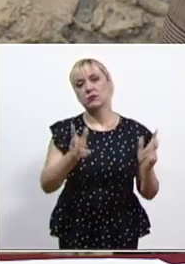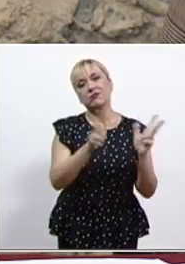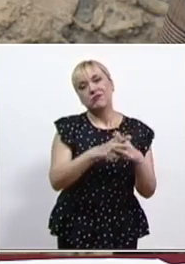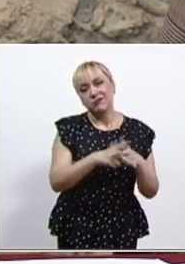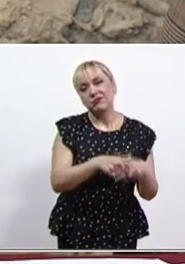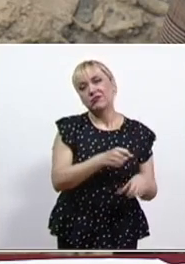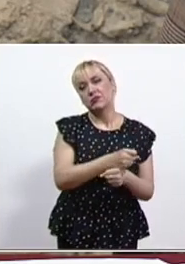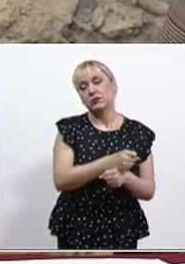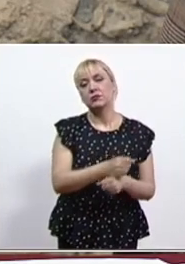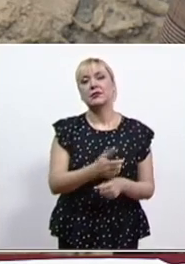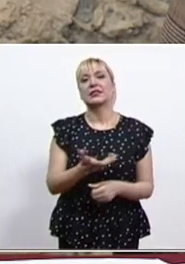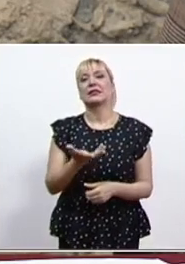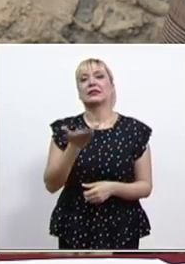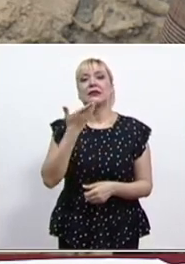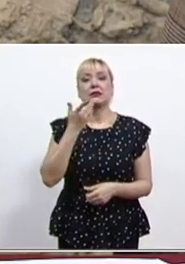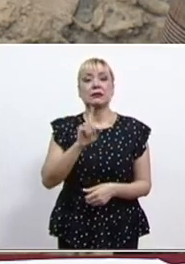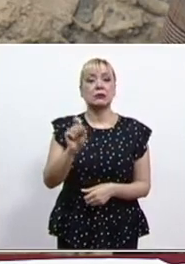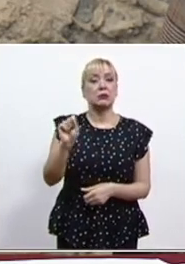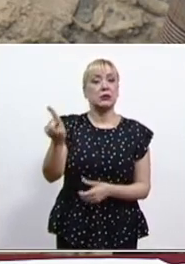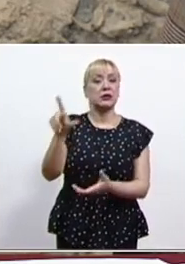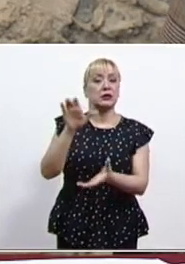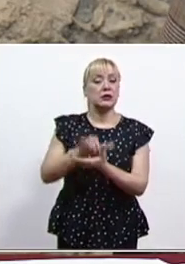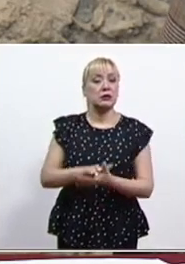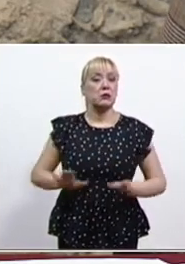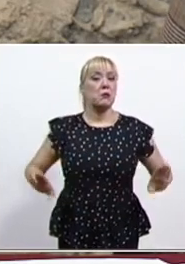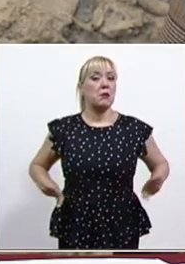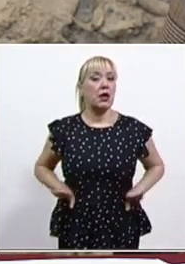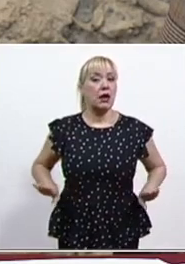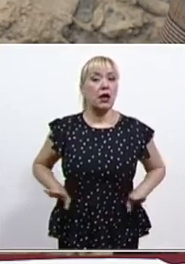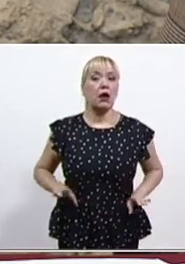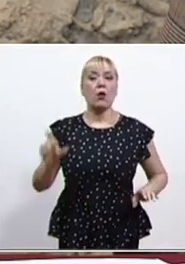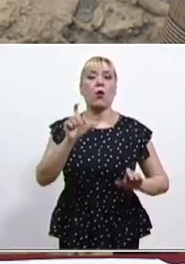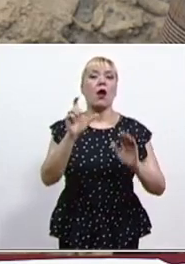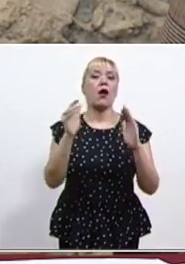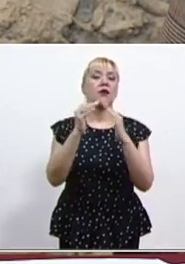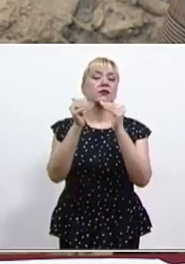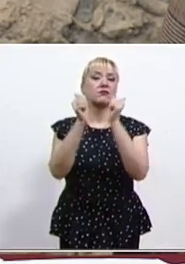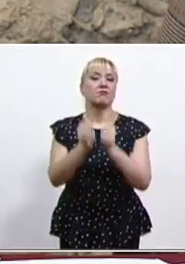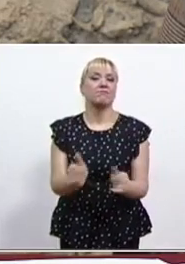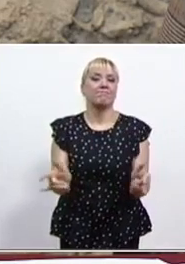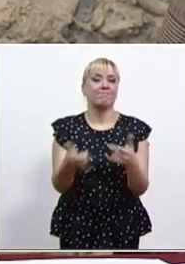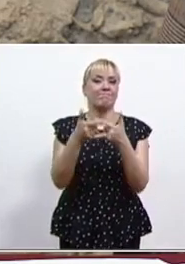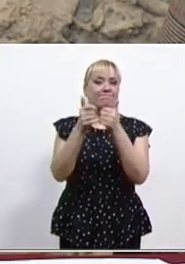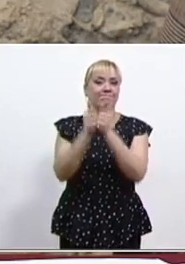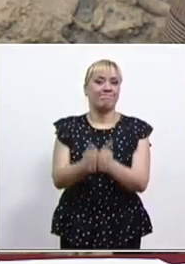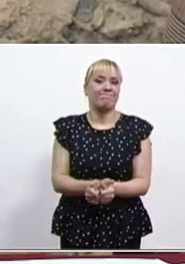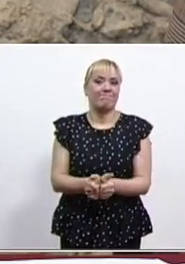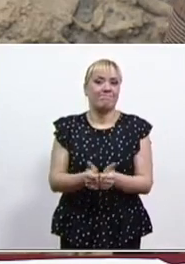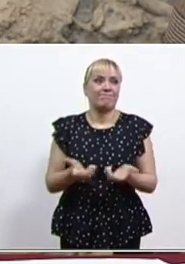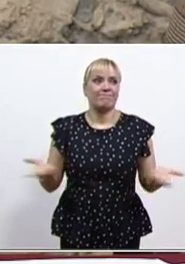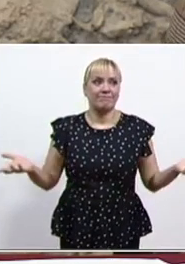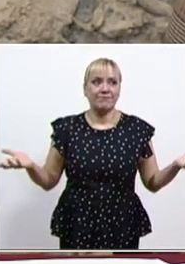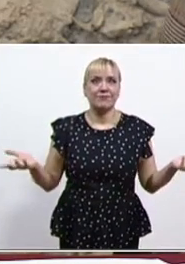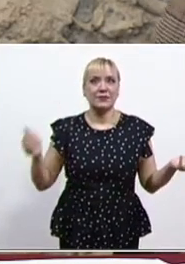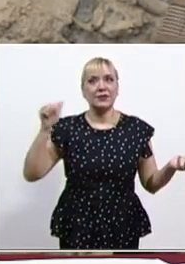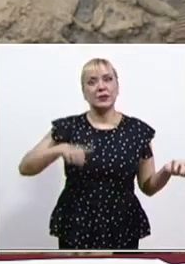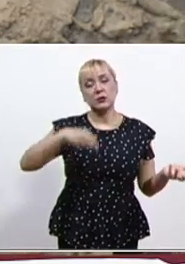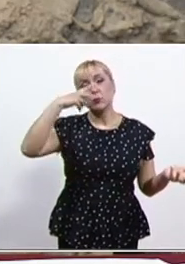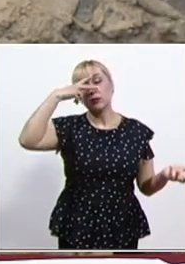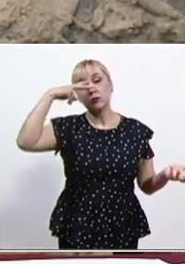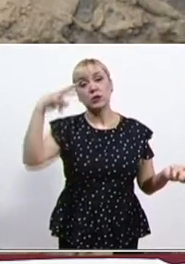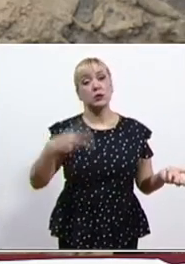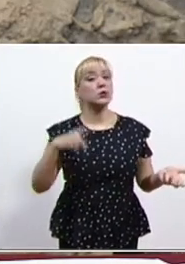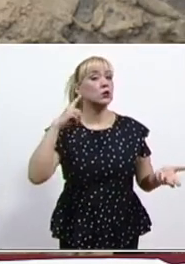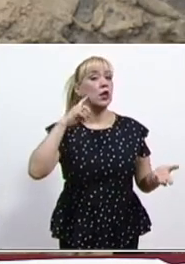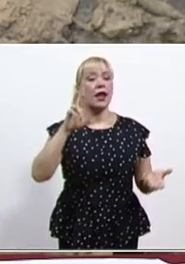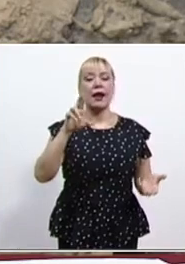las propias parejas de las mujeres durante el confinamiento. Y en nuestro país, la Red